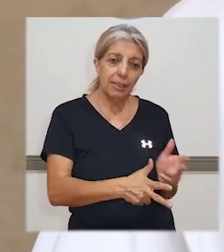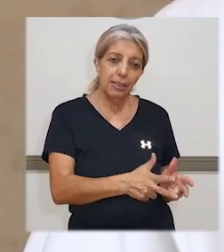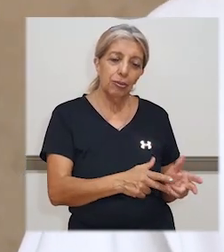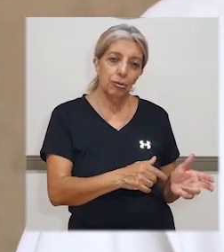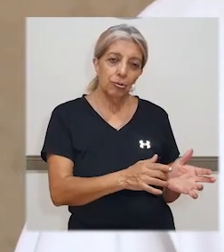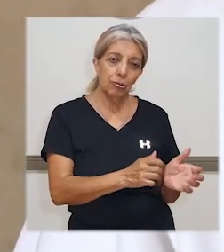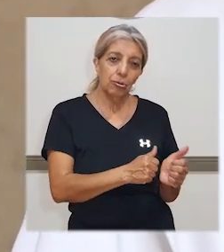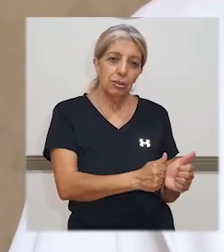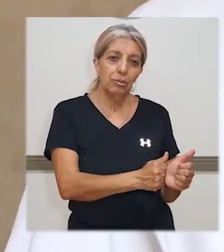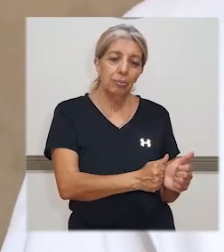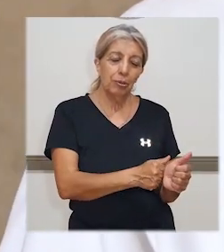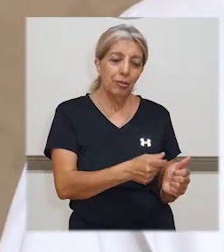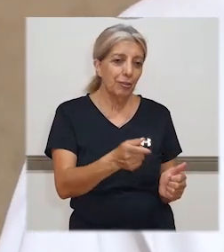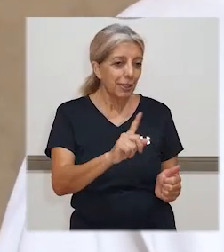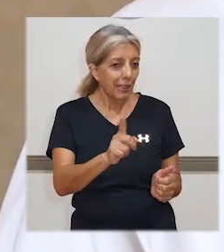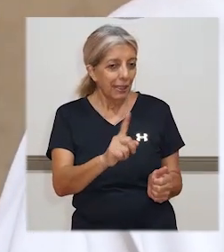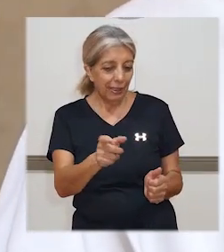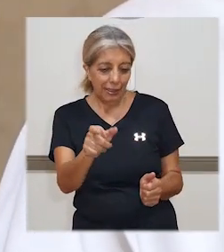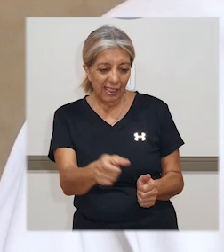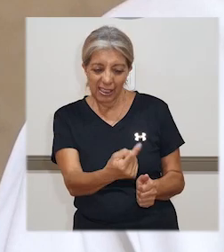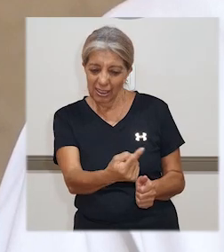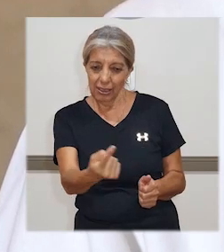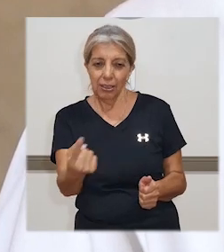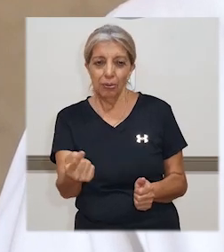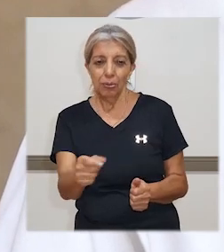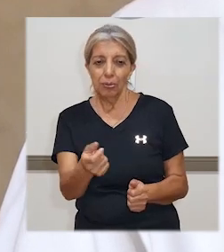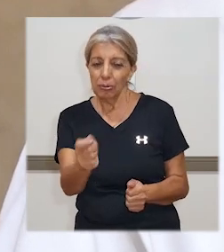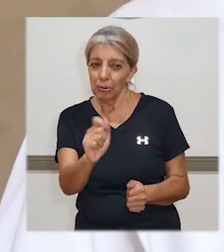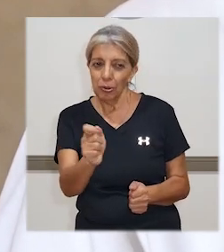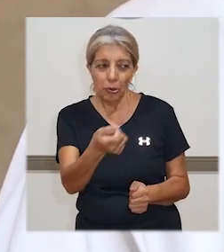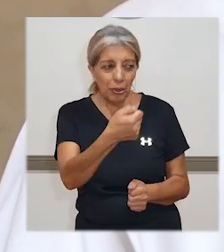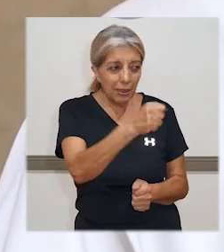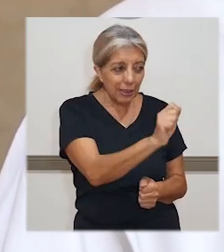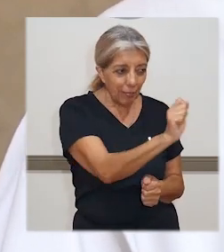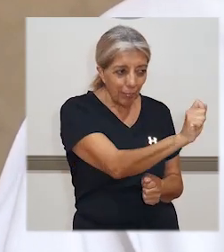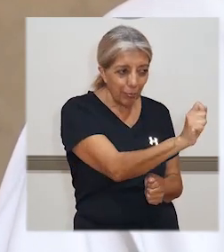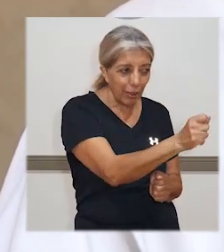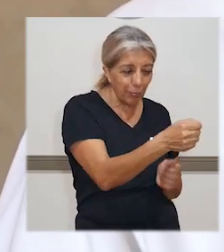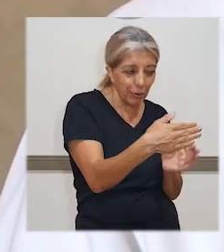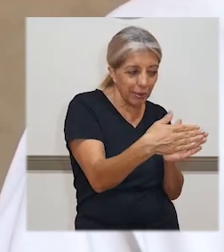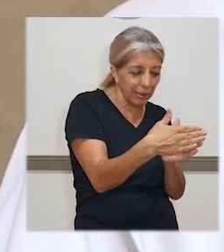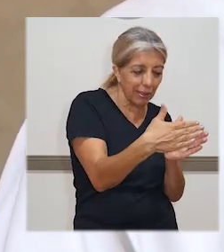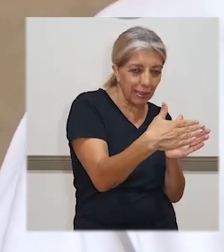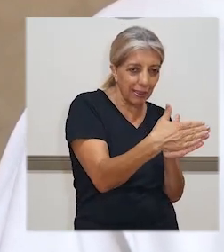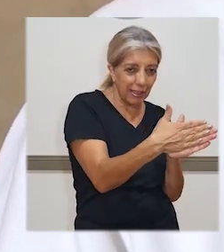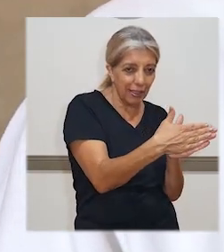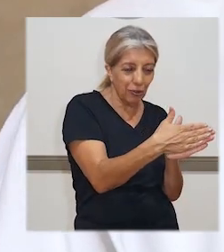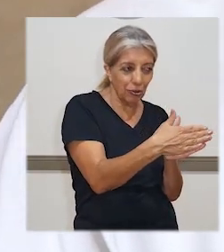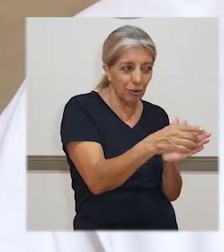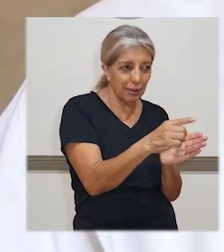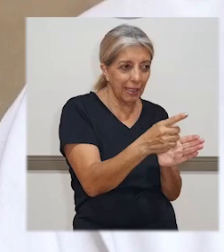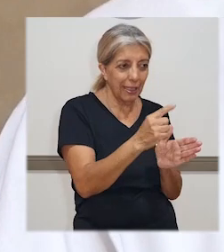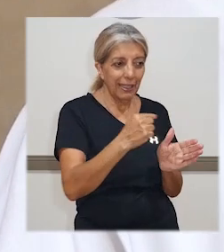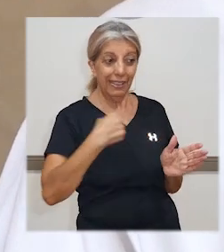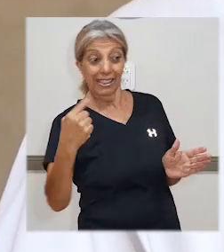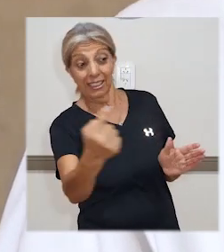les aseguro que el que no entra por la puerta en el corral de las ovejas, sino trepando por otro lado, es un